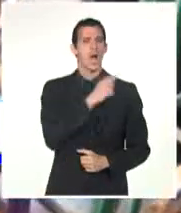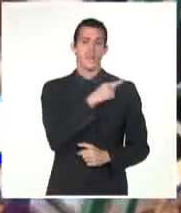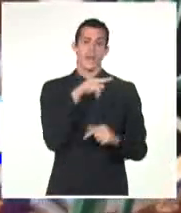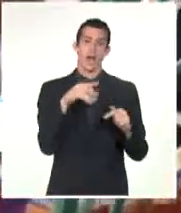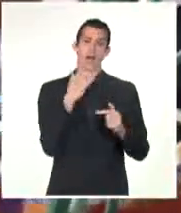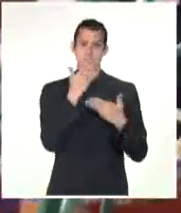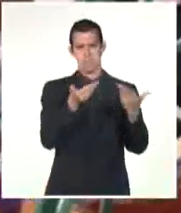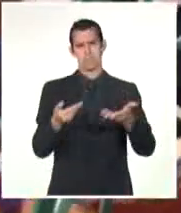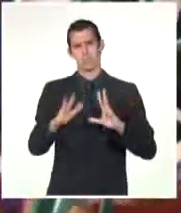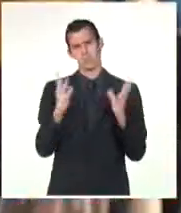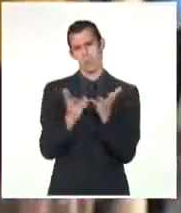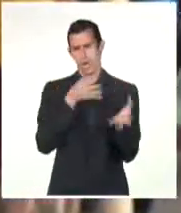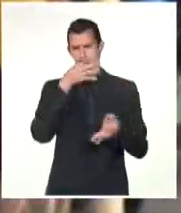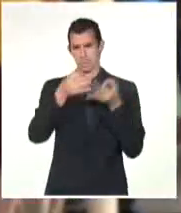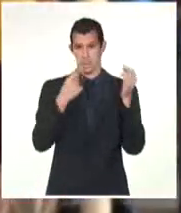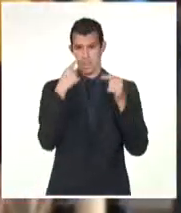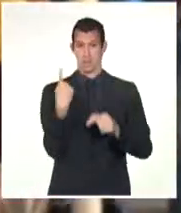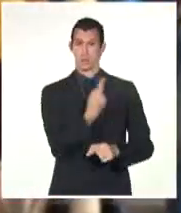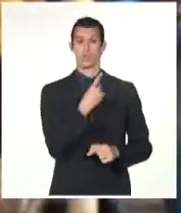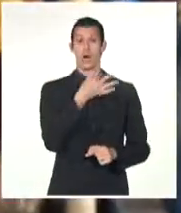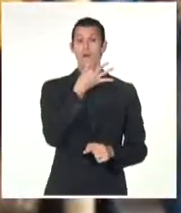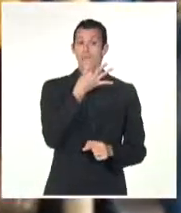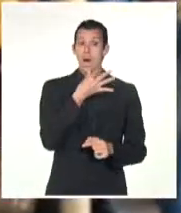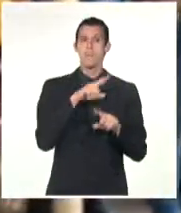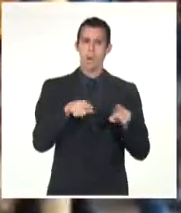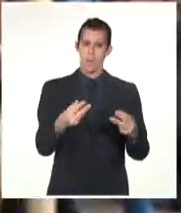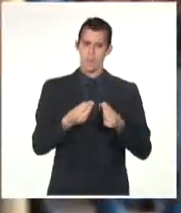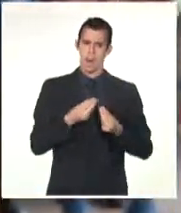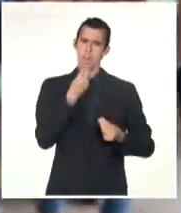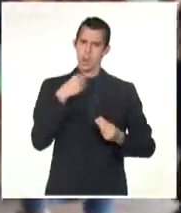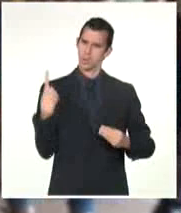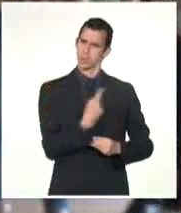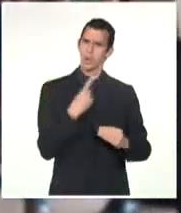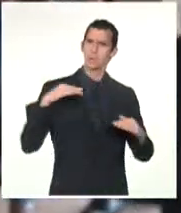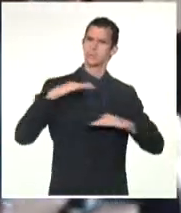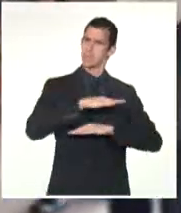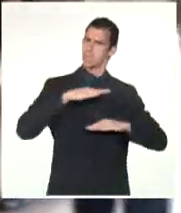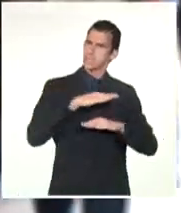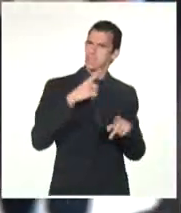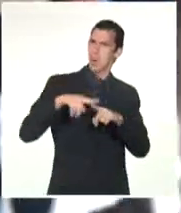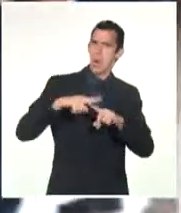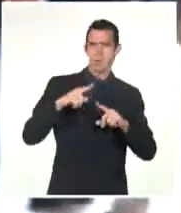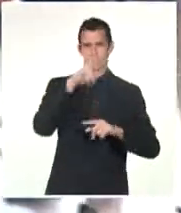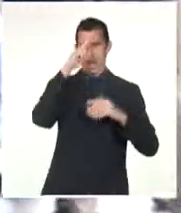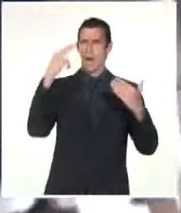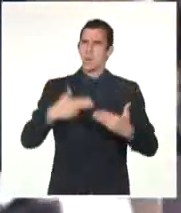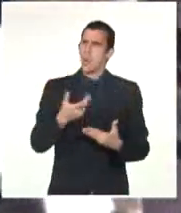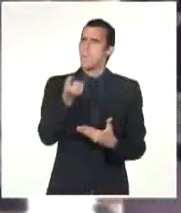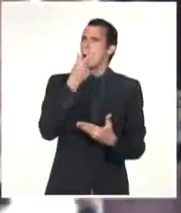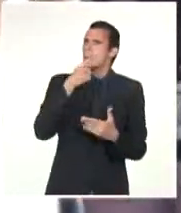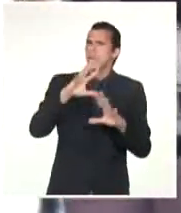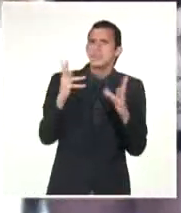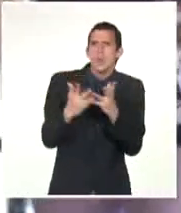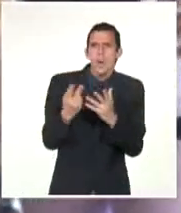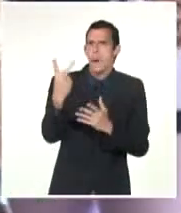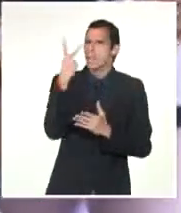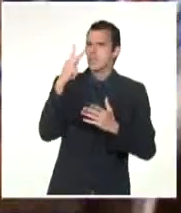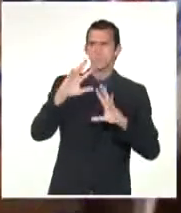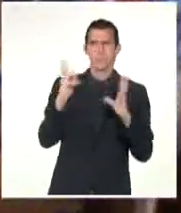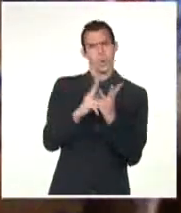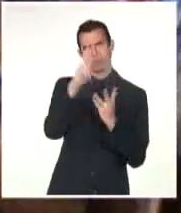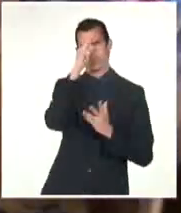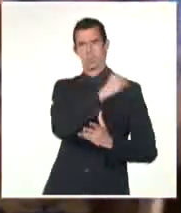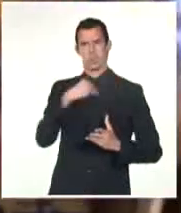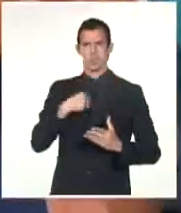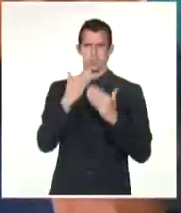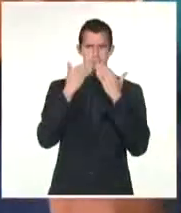las posibilidades que les brindan de realizar ejercicios físicos y el seguimiento a la salud de los acogidos con la intervención de geriatría y otras especialidades